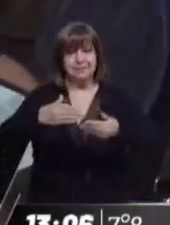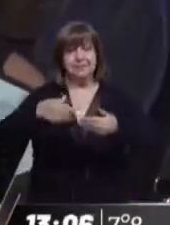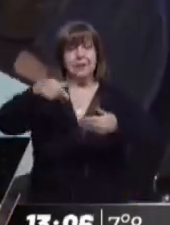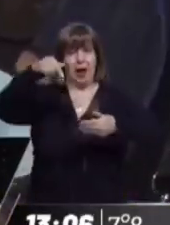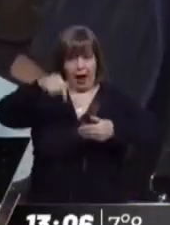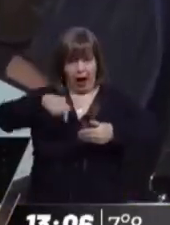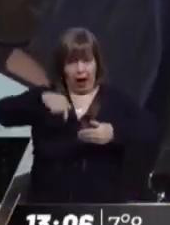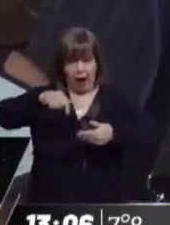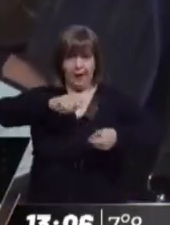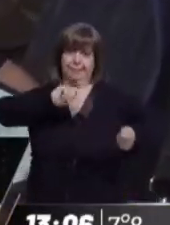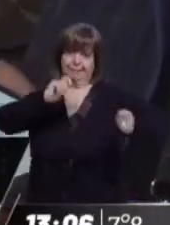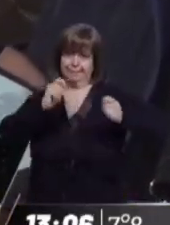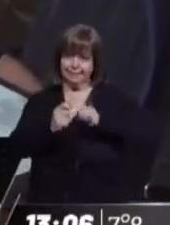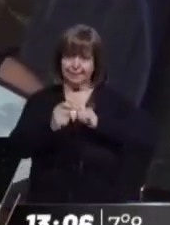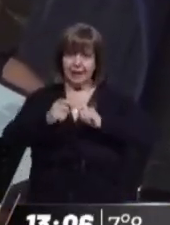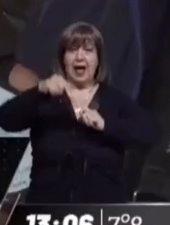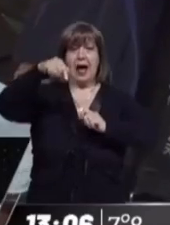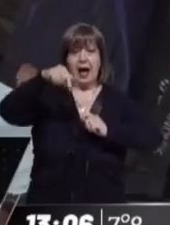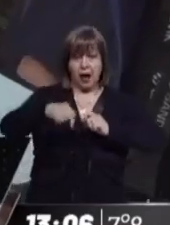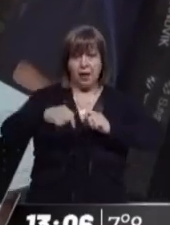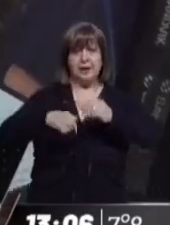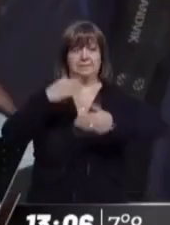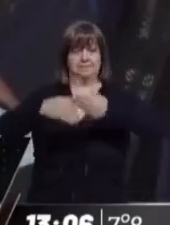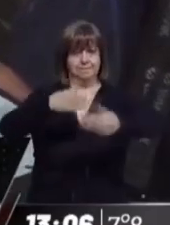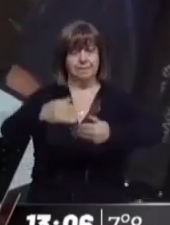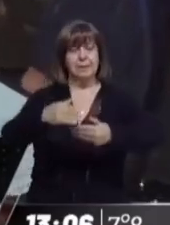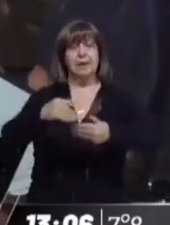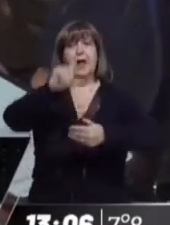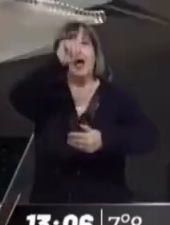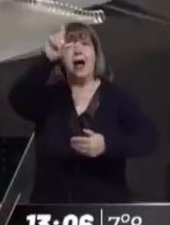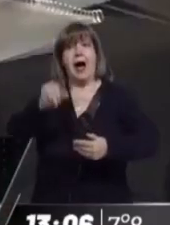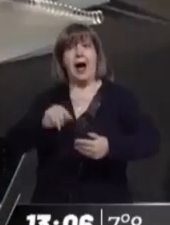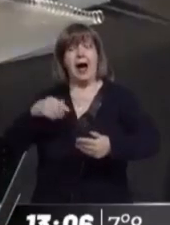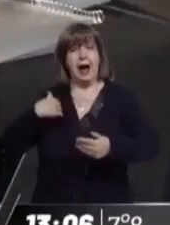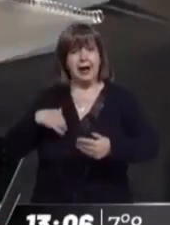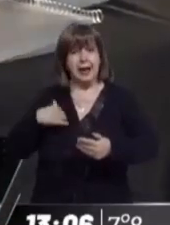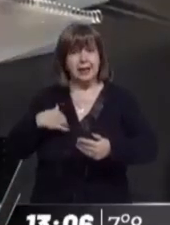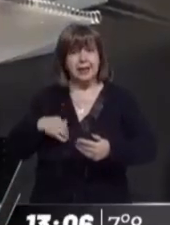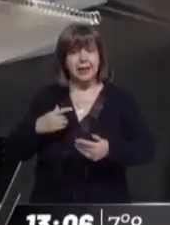persiste en la actualidad, no es que haya cambiado radicalmente la situación.